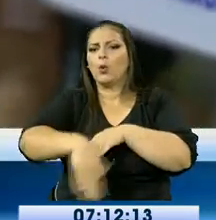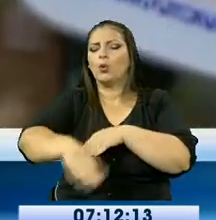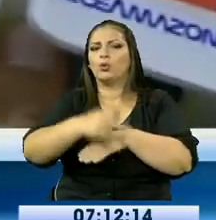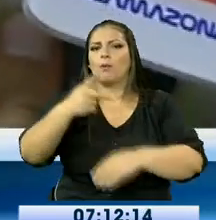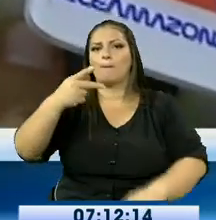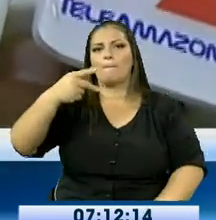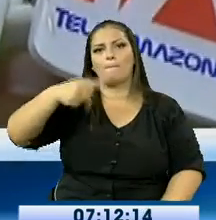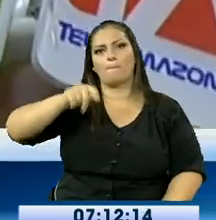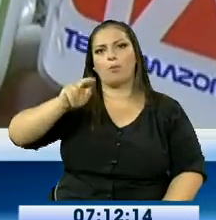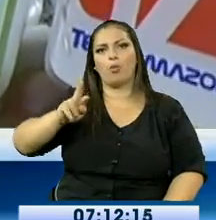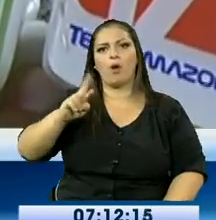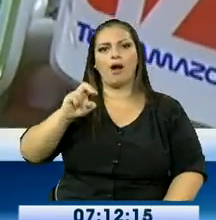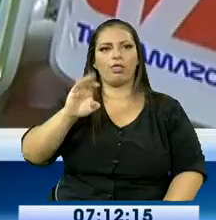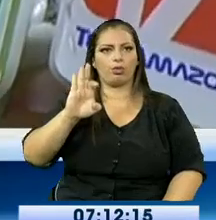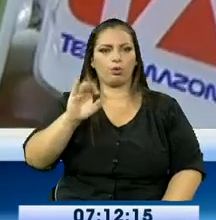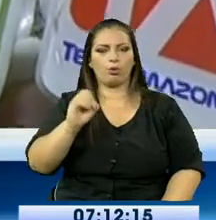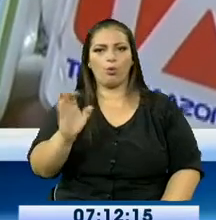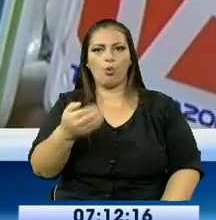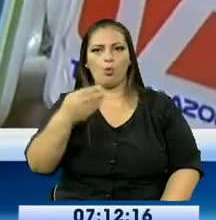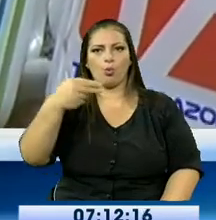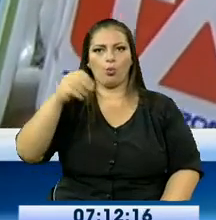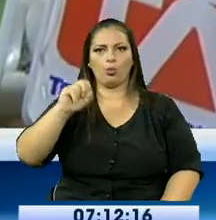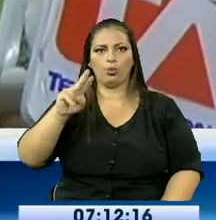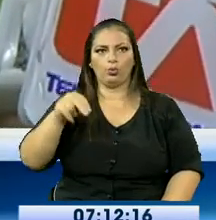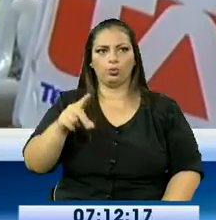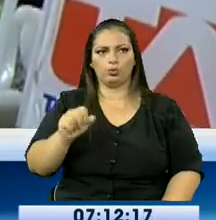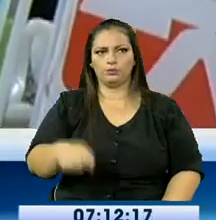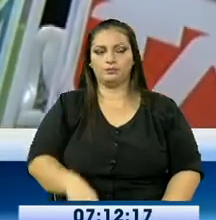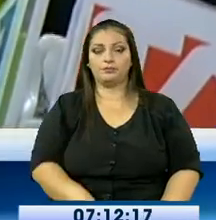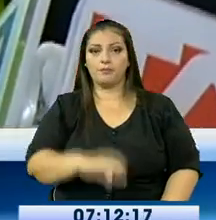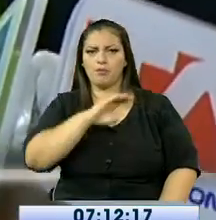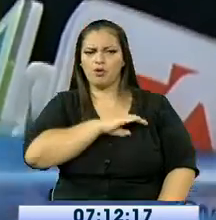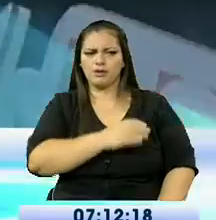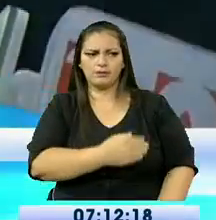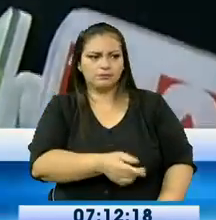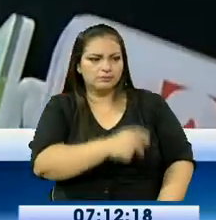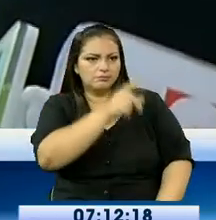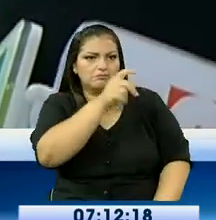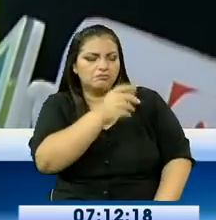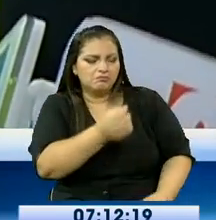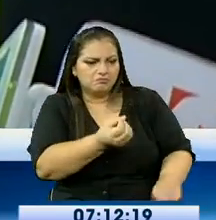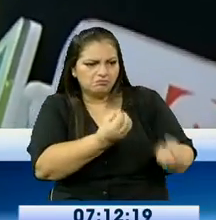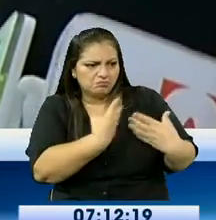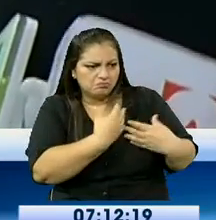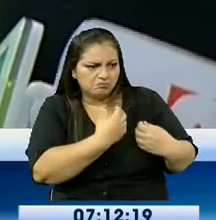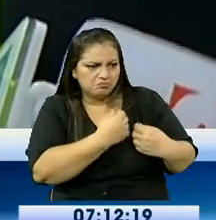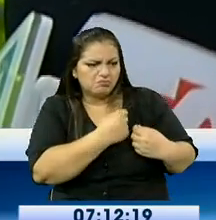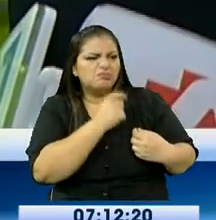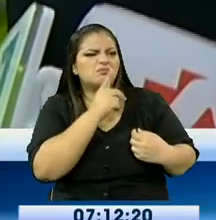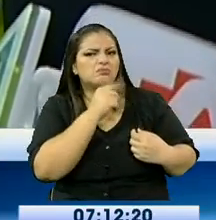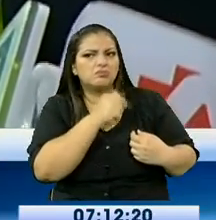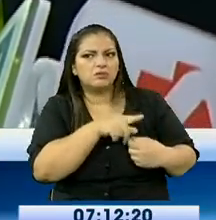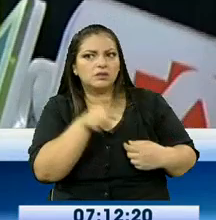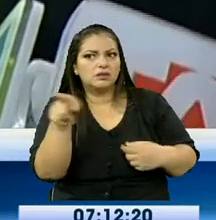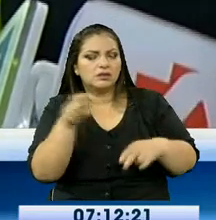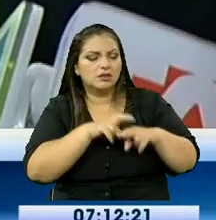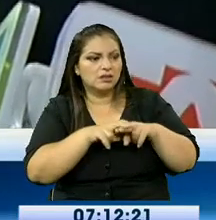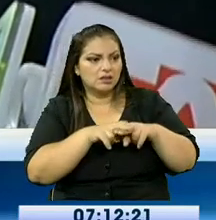Por mediante información reservada, tuvo conocimiento de que se estaría trasladando en un vehículo, un taxi